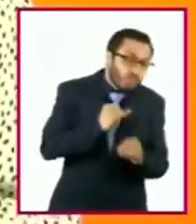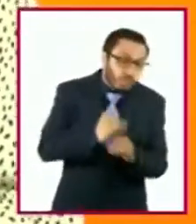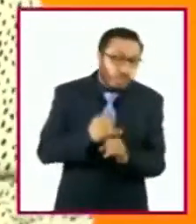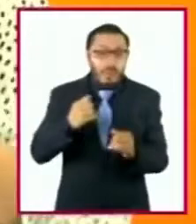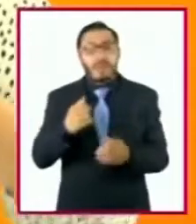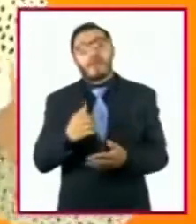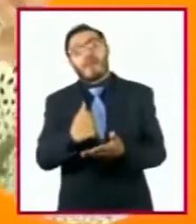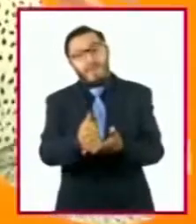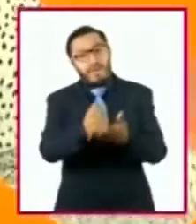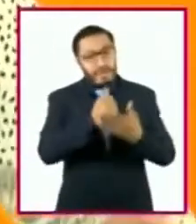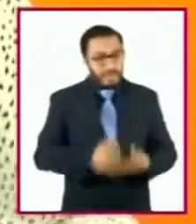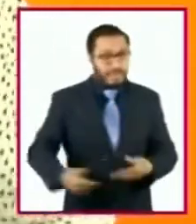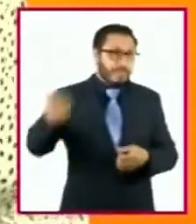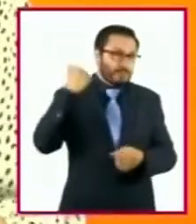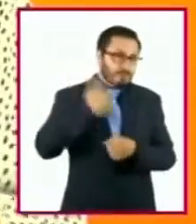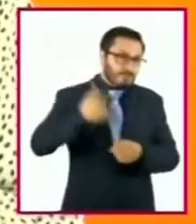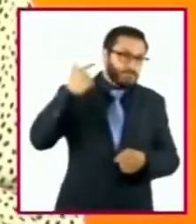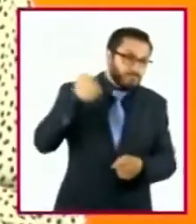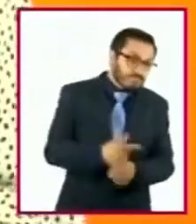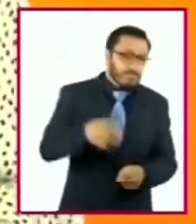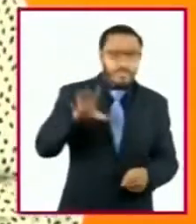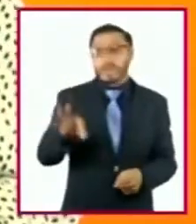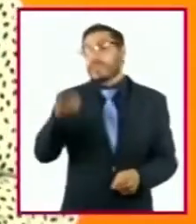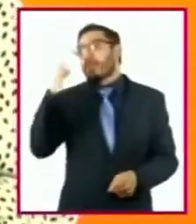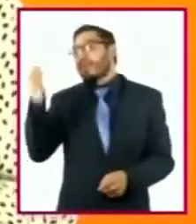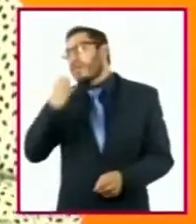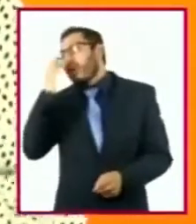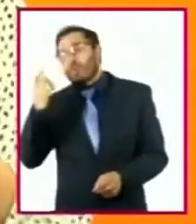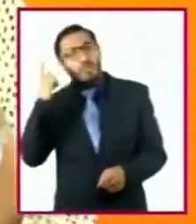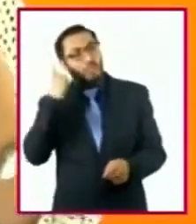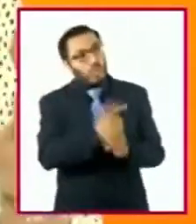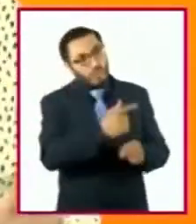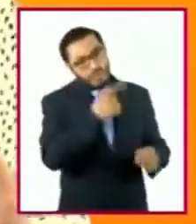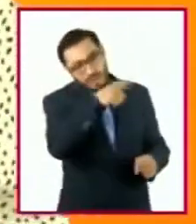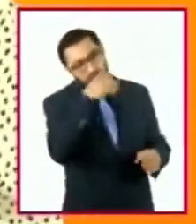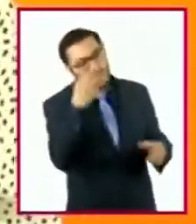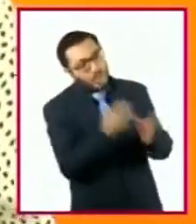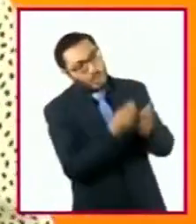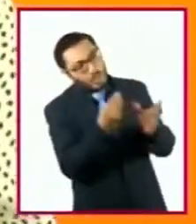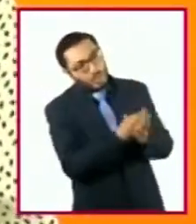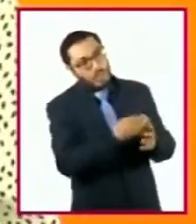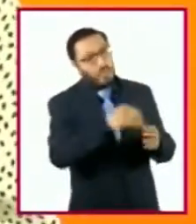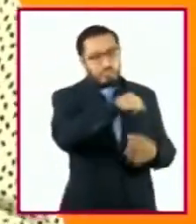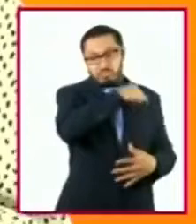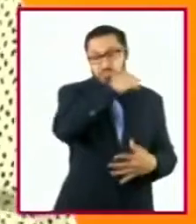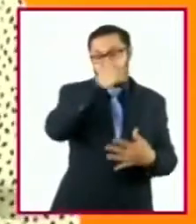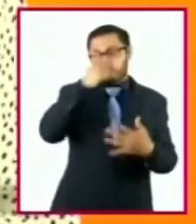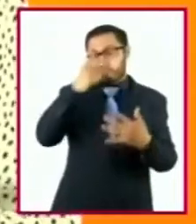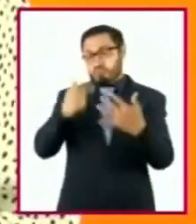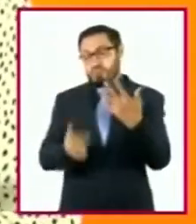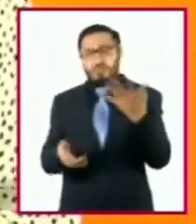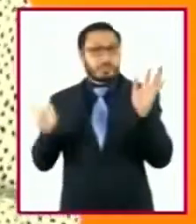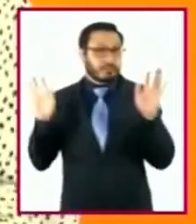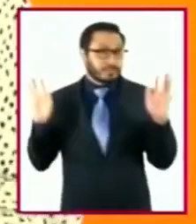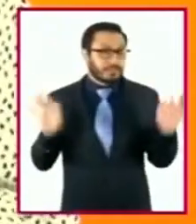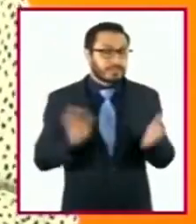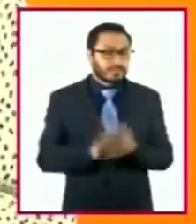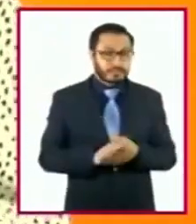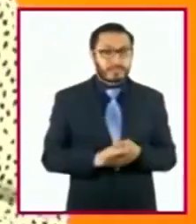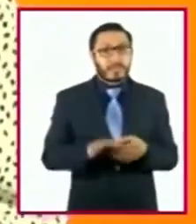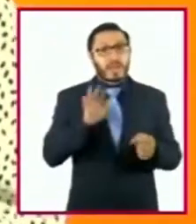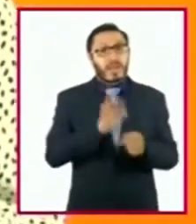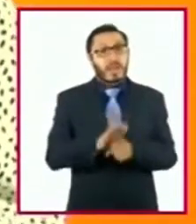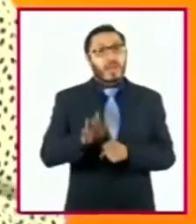saber, puedo acudir a esta escuela, puedo tomar un curso de esto, puedo hacer el otro, puedo practicar aquí, puedo practicar allá. Las